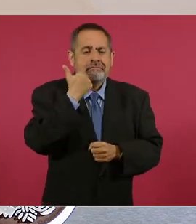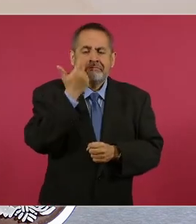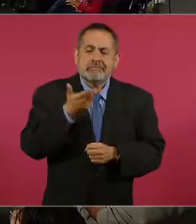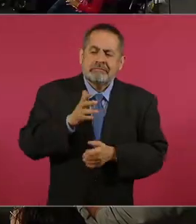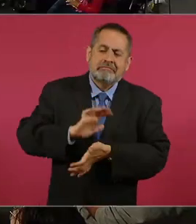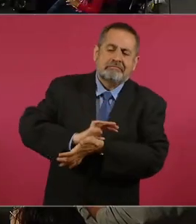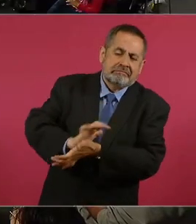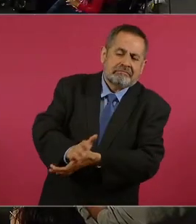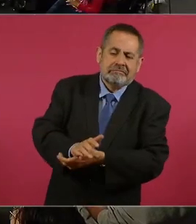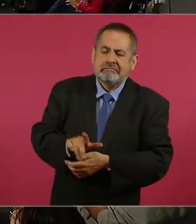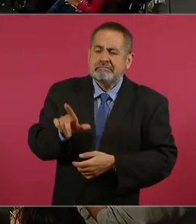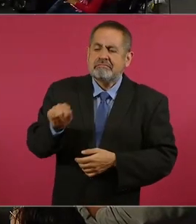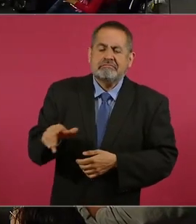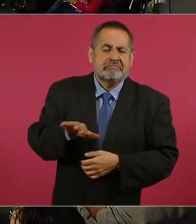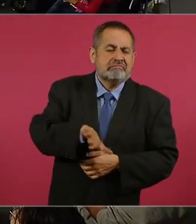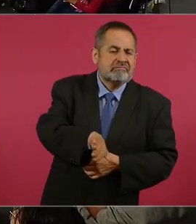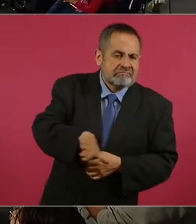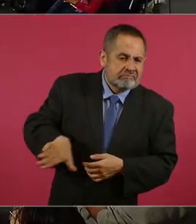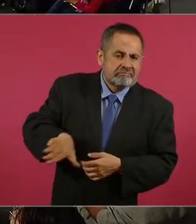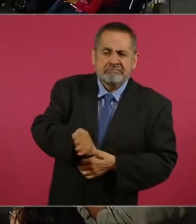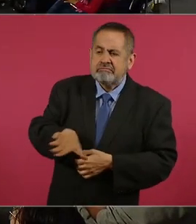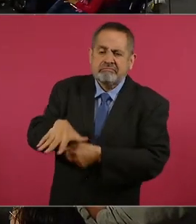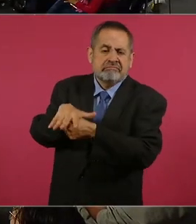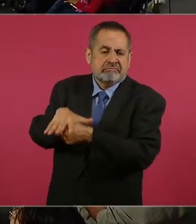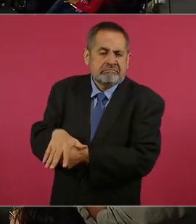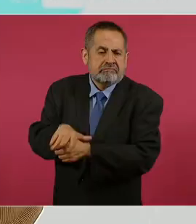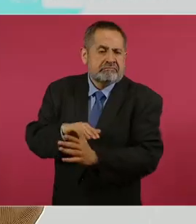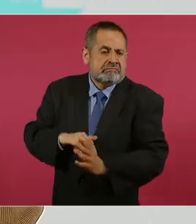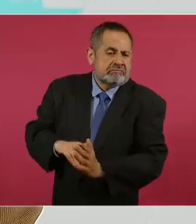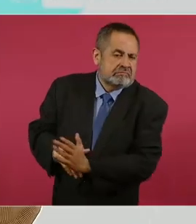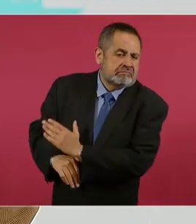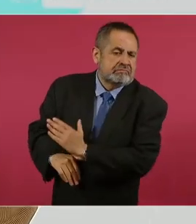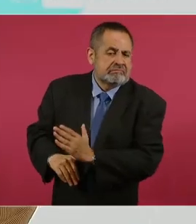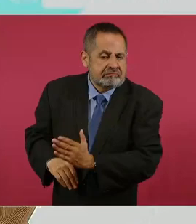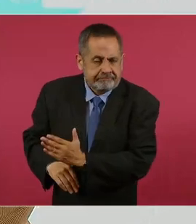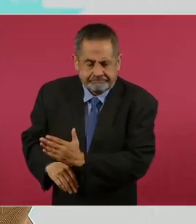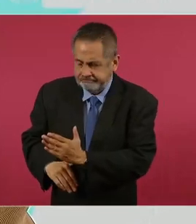discriminó, se ocultó, se